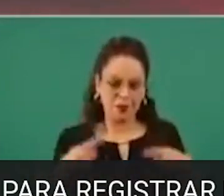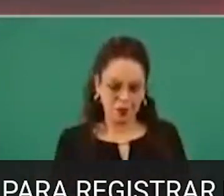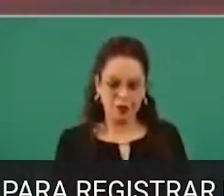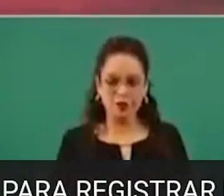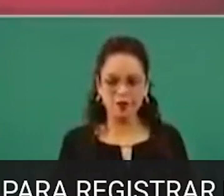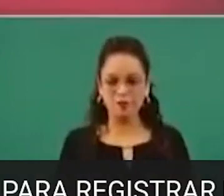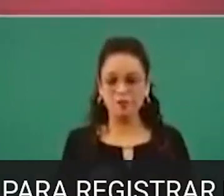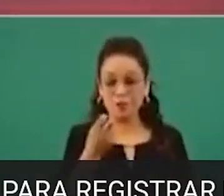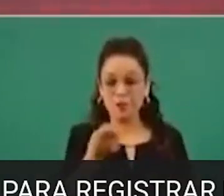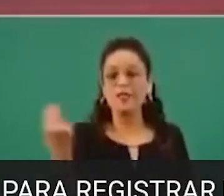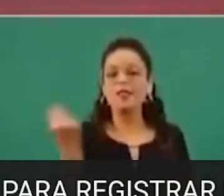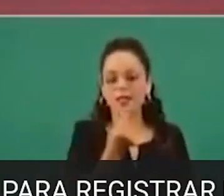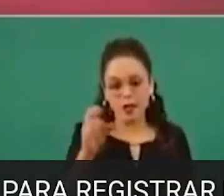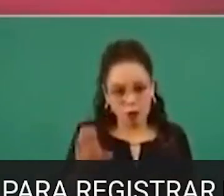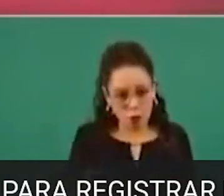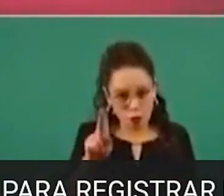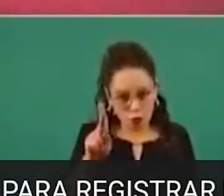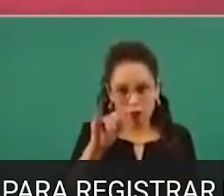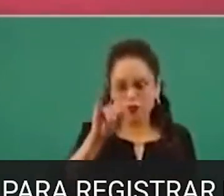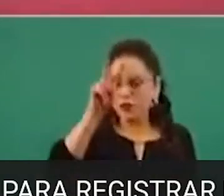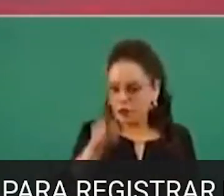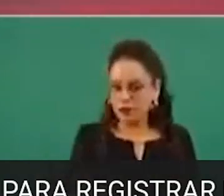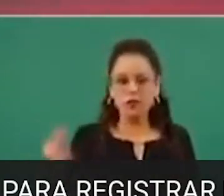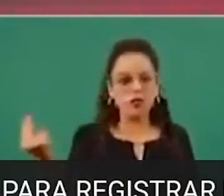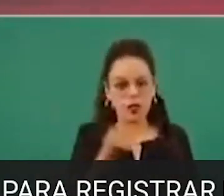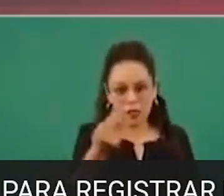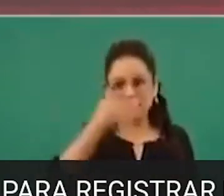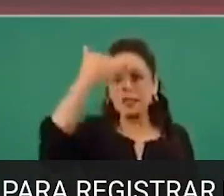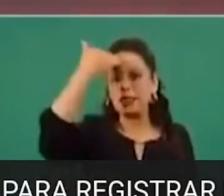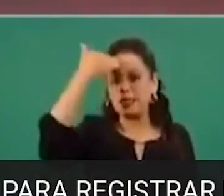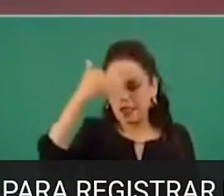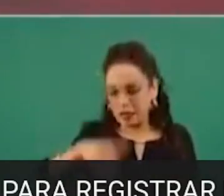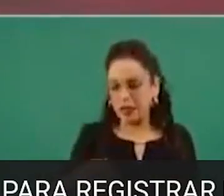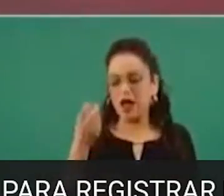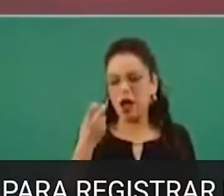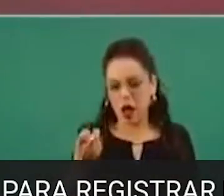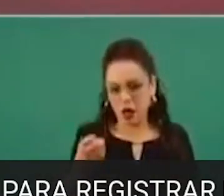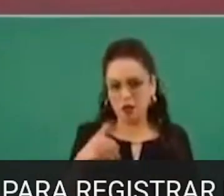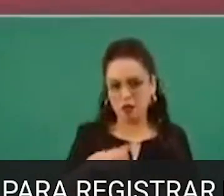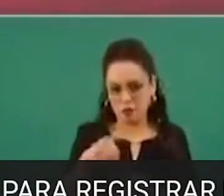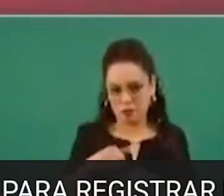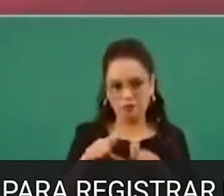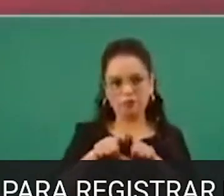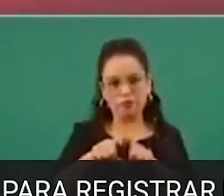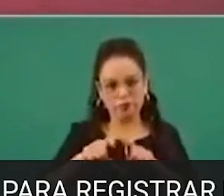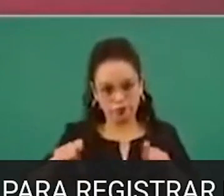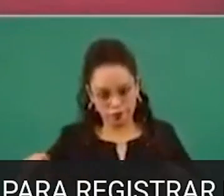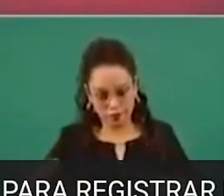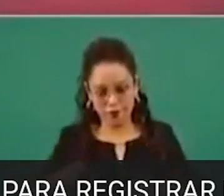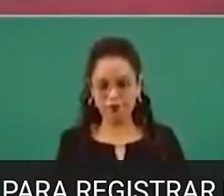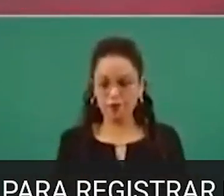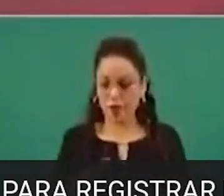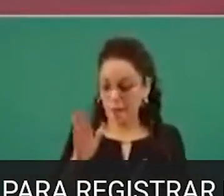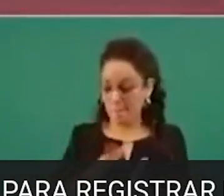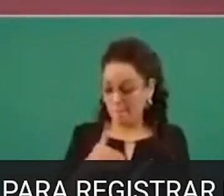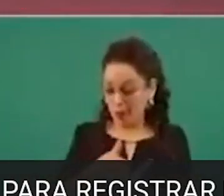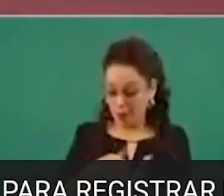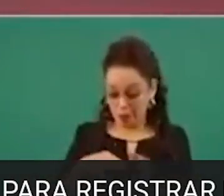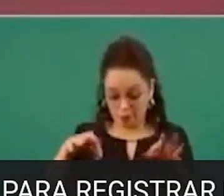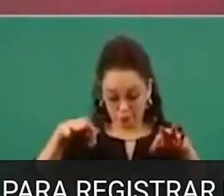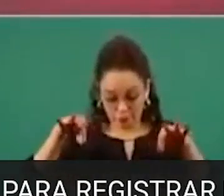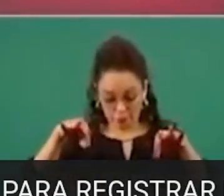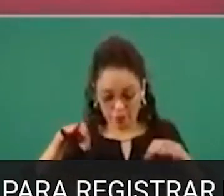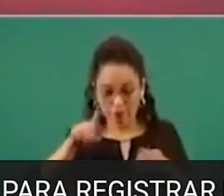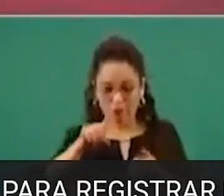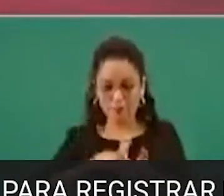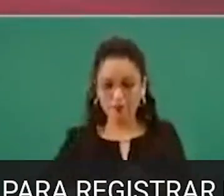necesitamos la CURP, sí necesitamos conocer la CURP. Uno de los documentos de identidad que